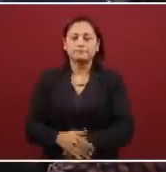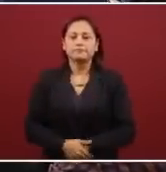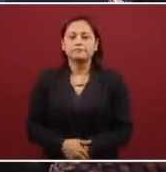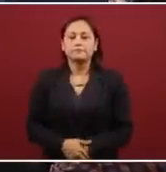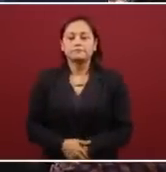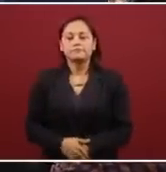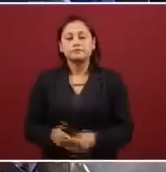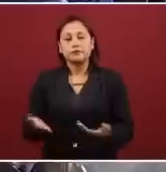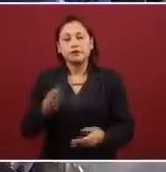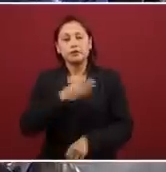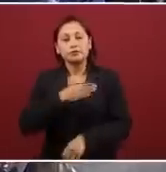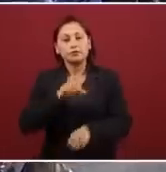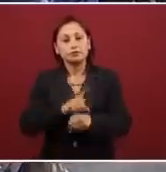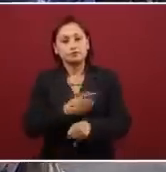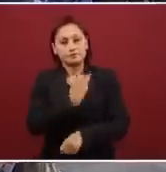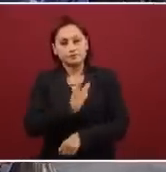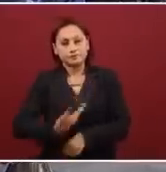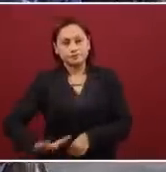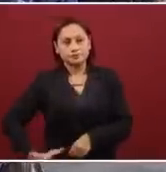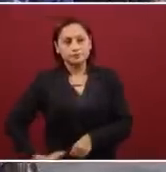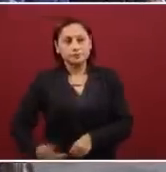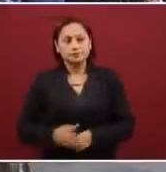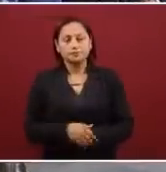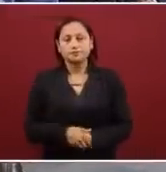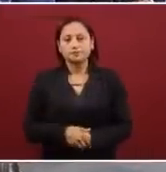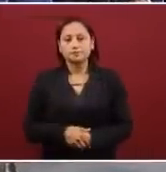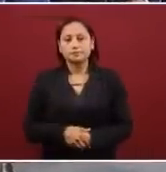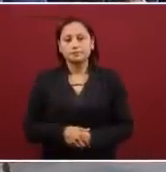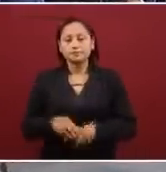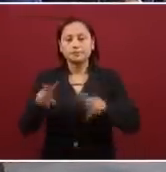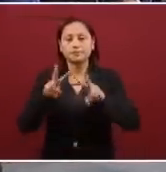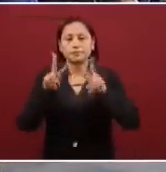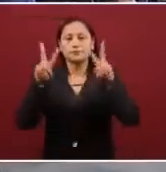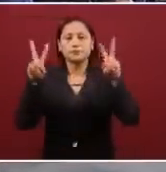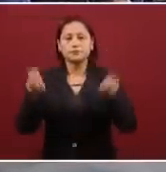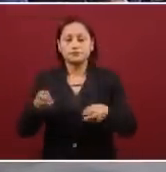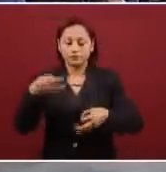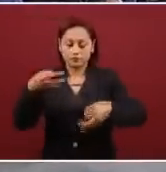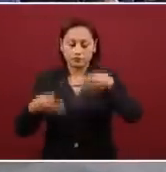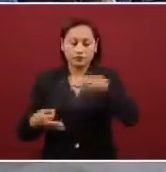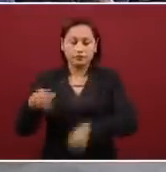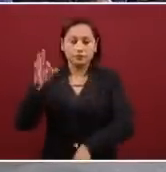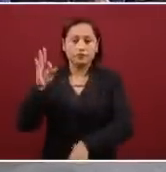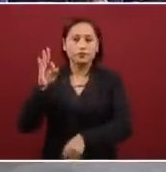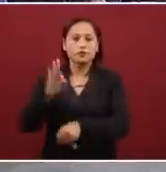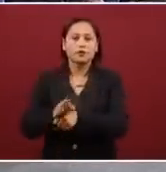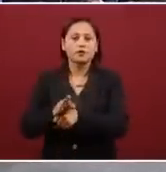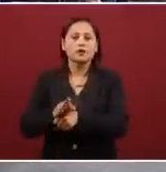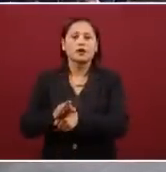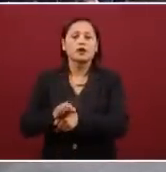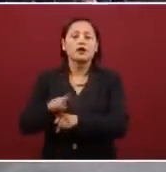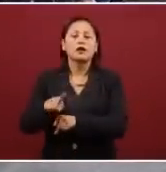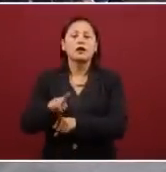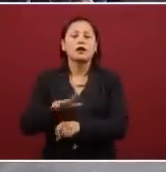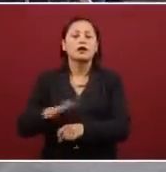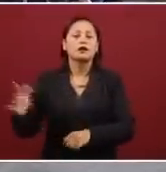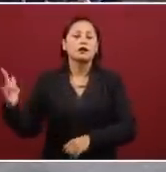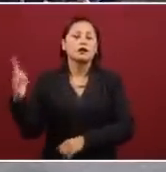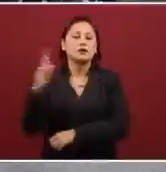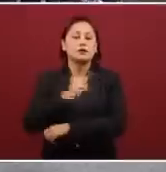Buenos días, presidente. El tema de los amparos con el aeropuerto de Santa Lucía y el que, donde se iba a construir en